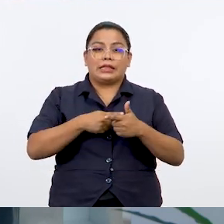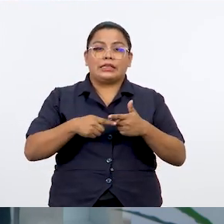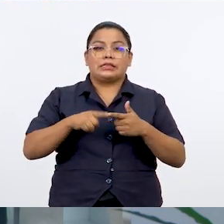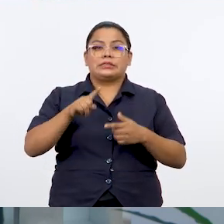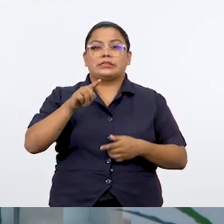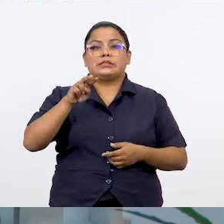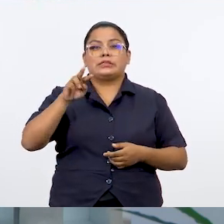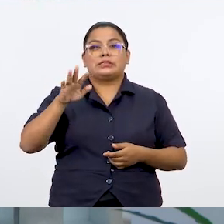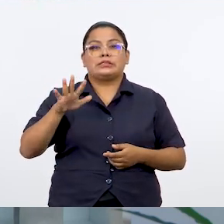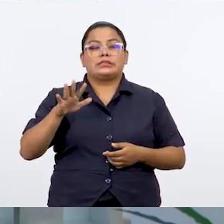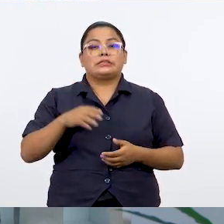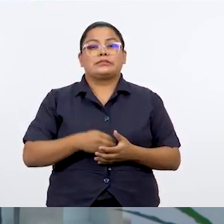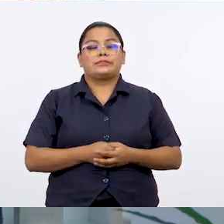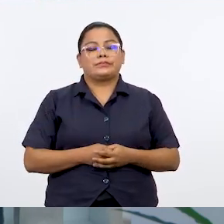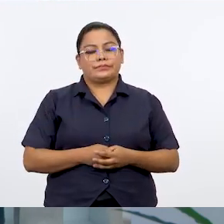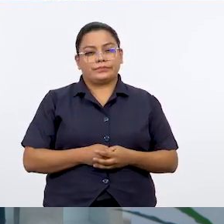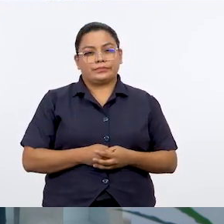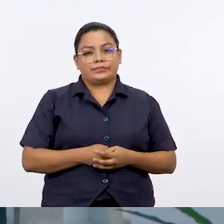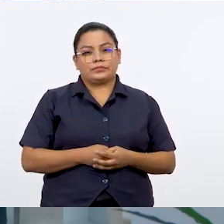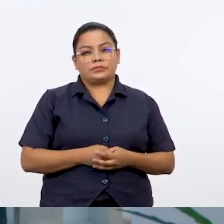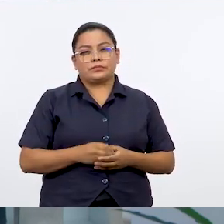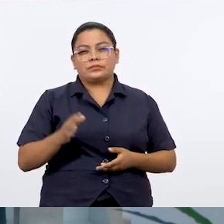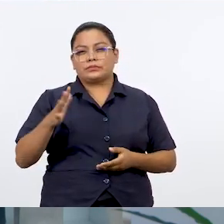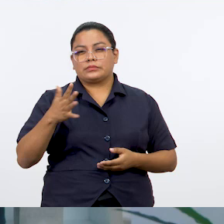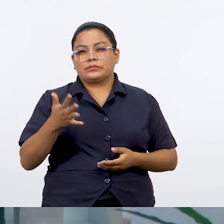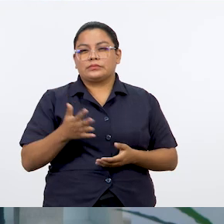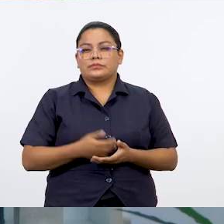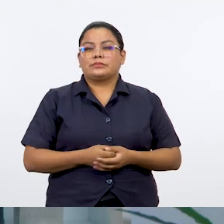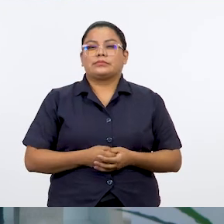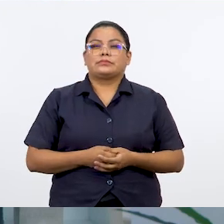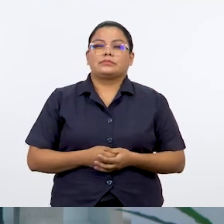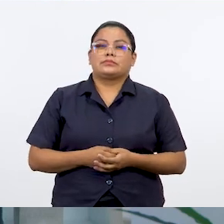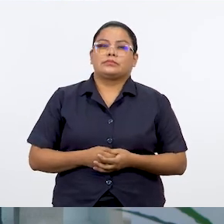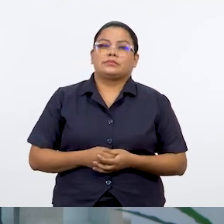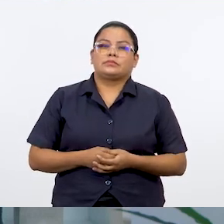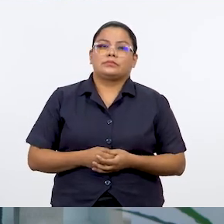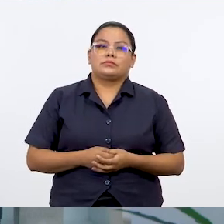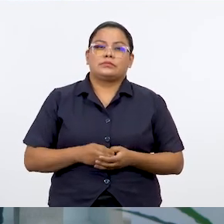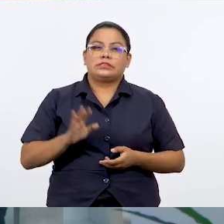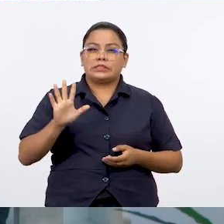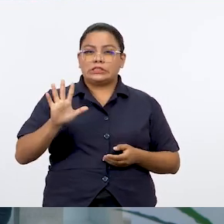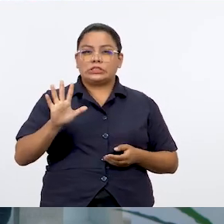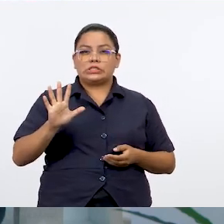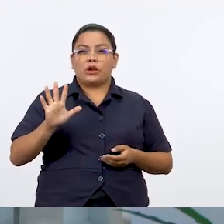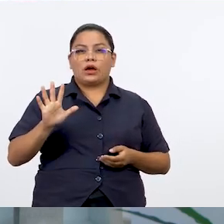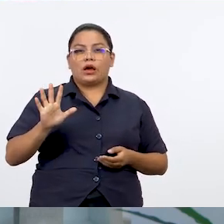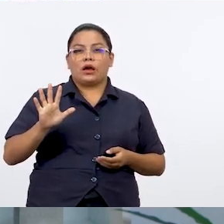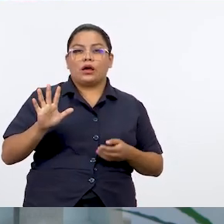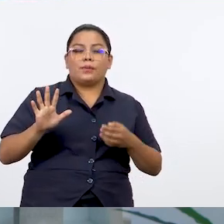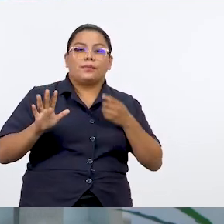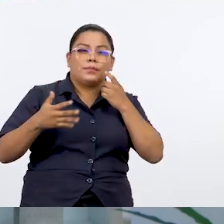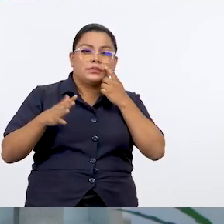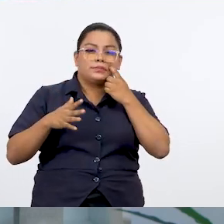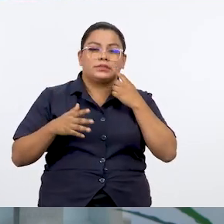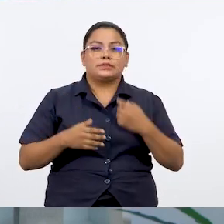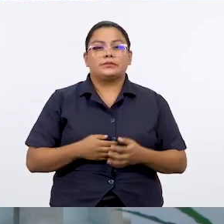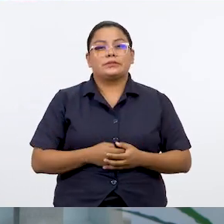125. Si hacemos un poco la estimación, nos daría alrededor de 5. Así que veamos.